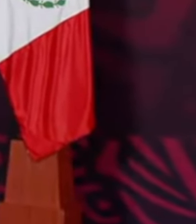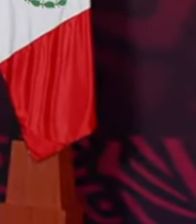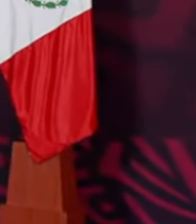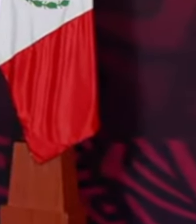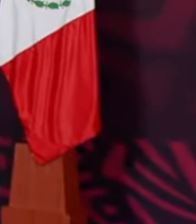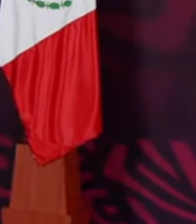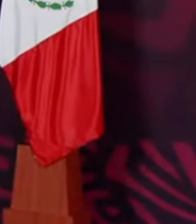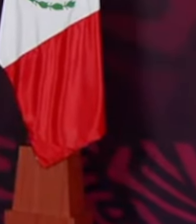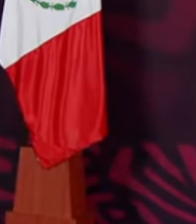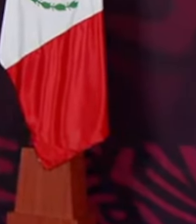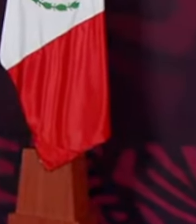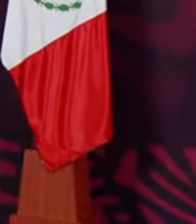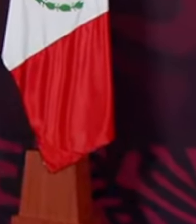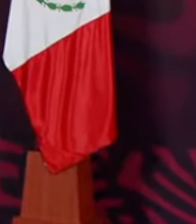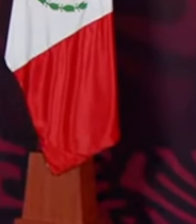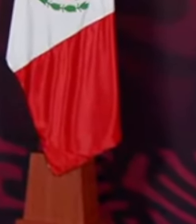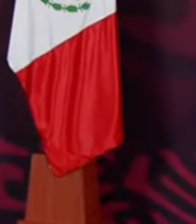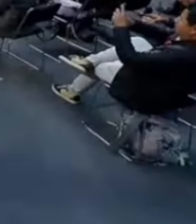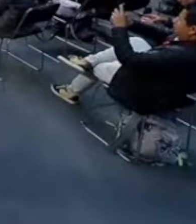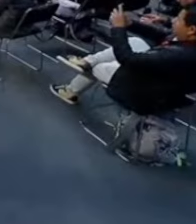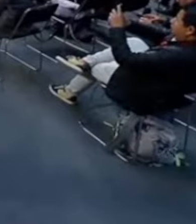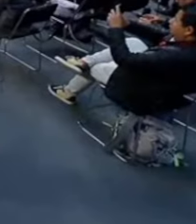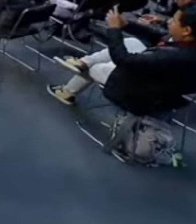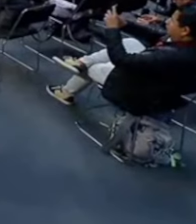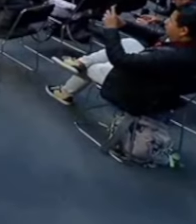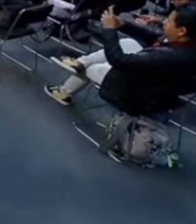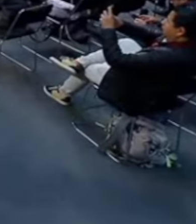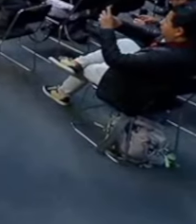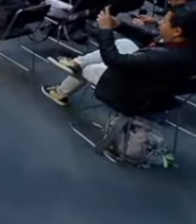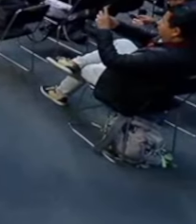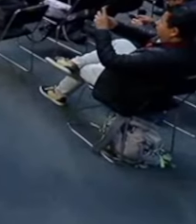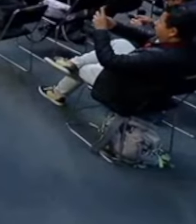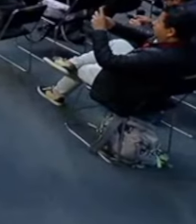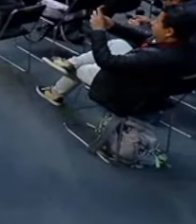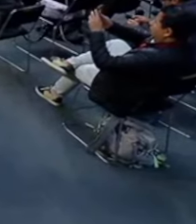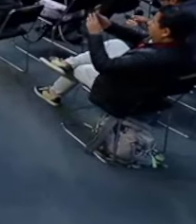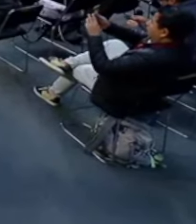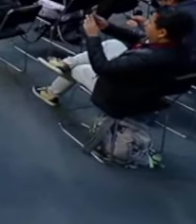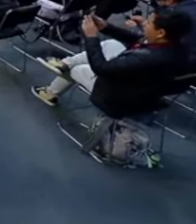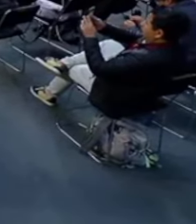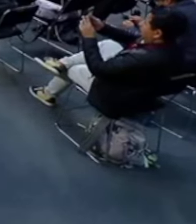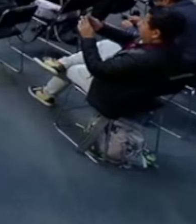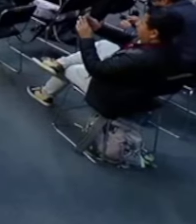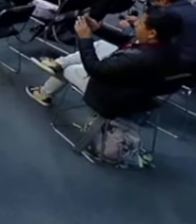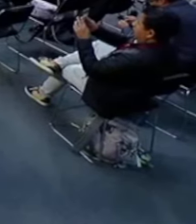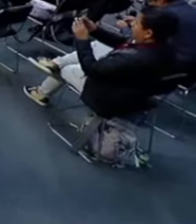charcos, playas y desiertos, montañas y